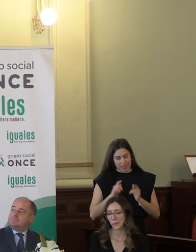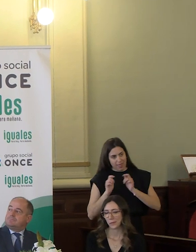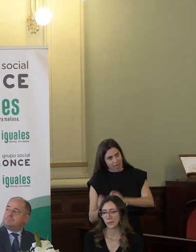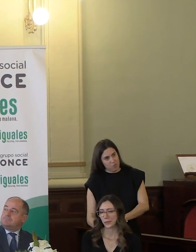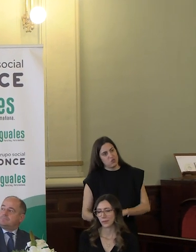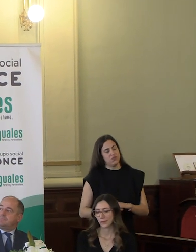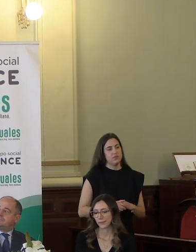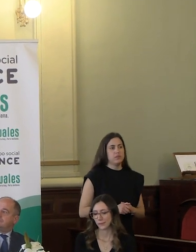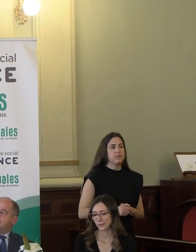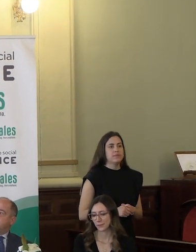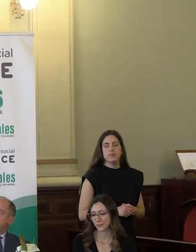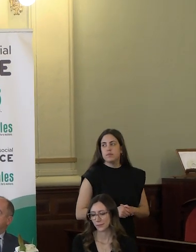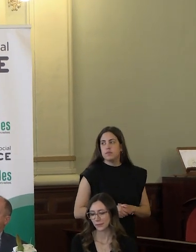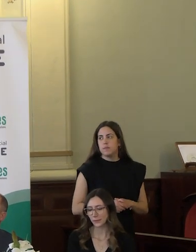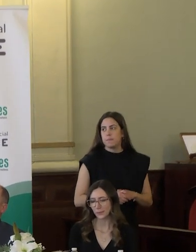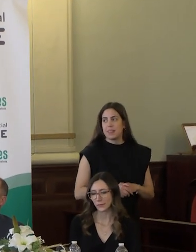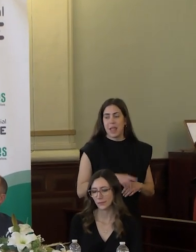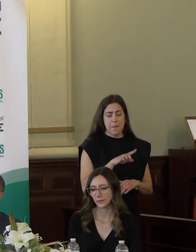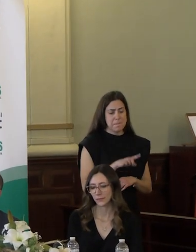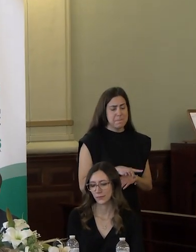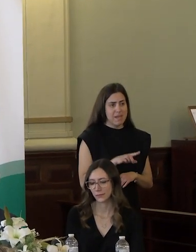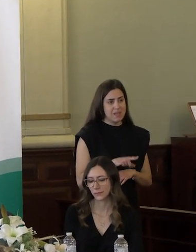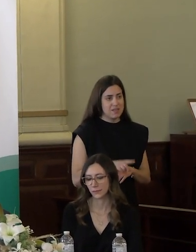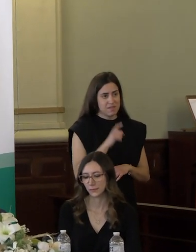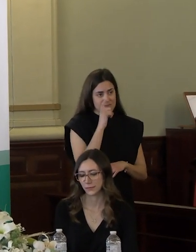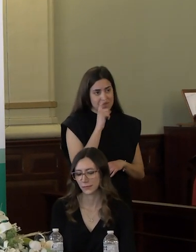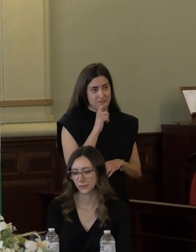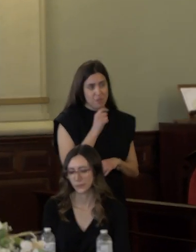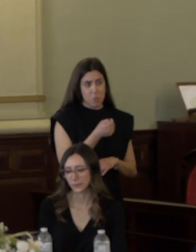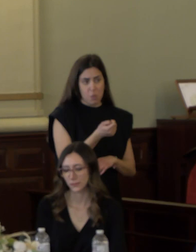A los pocos meses, años,